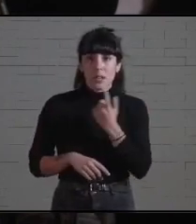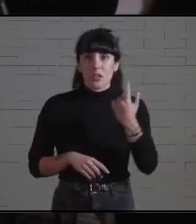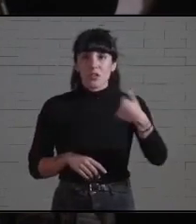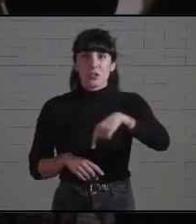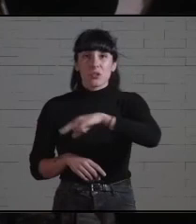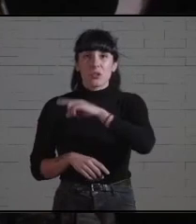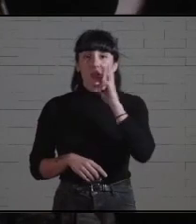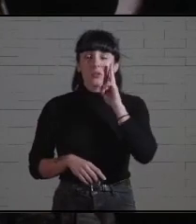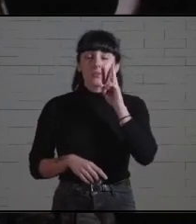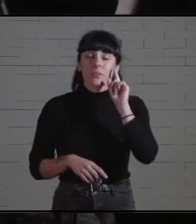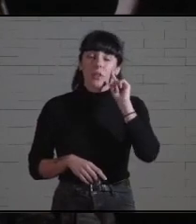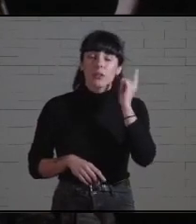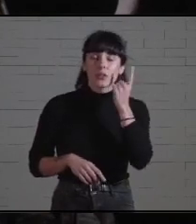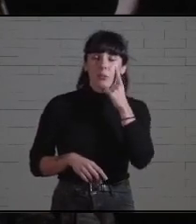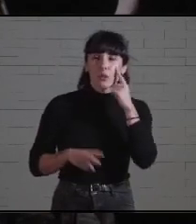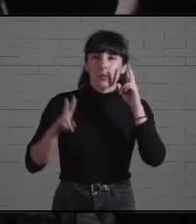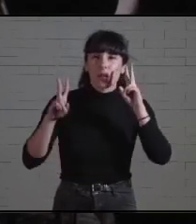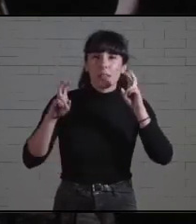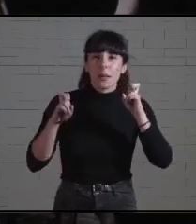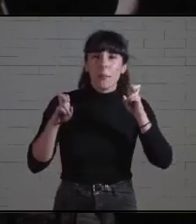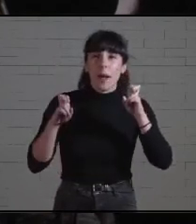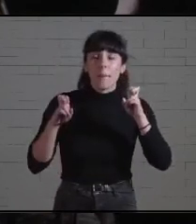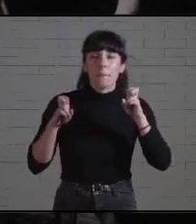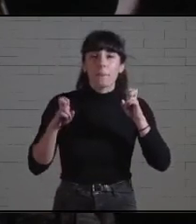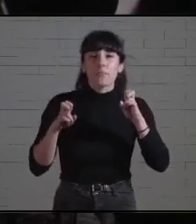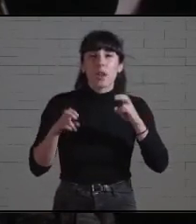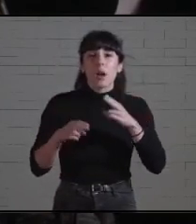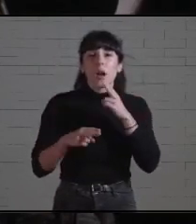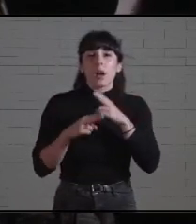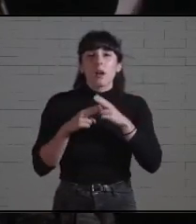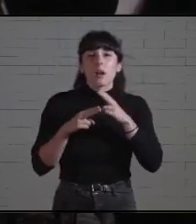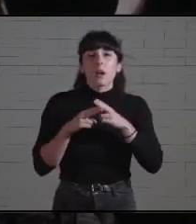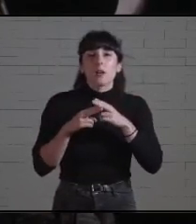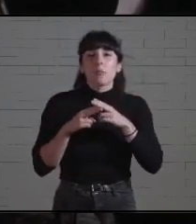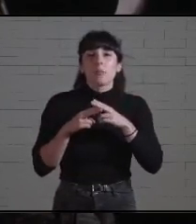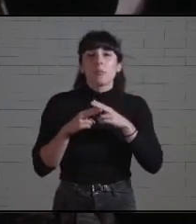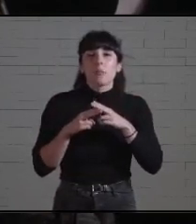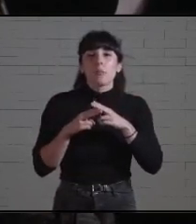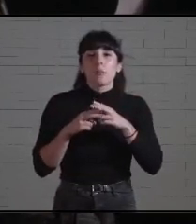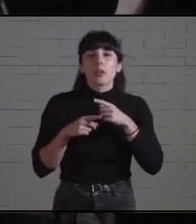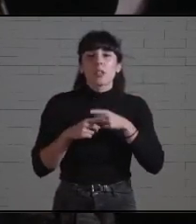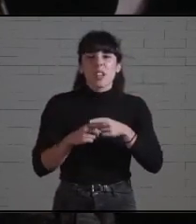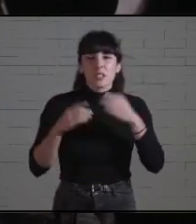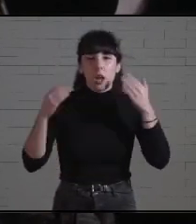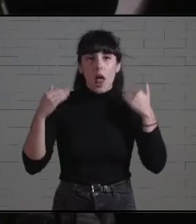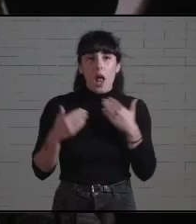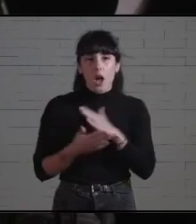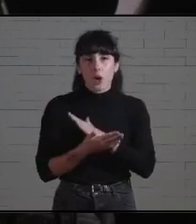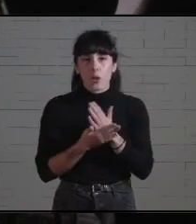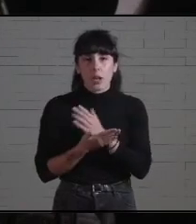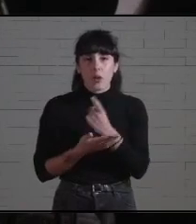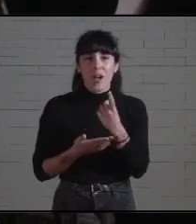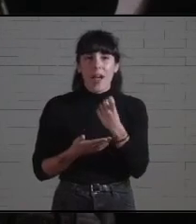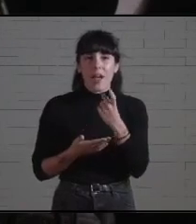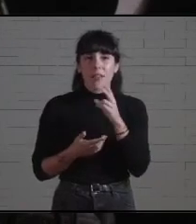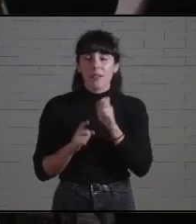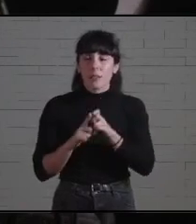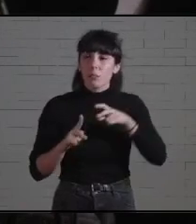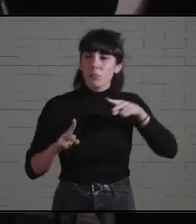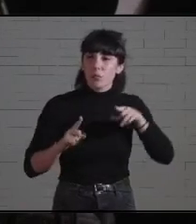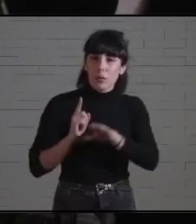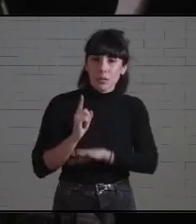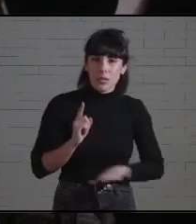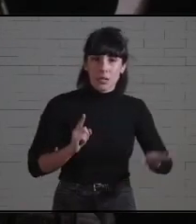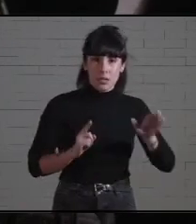de infancia en las políticas de conciliación, ¿no? Vemos que es un derecho para los padres poder pasar tiempo con